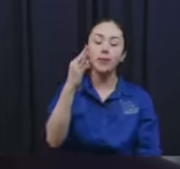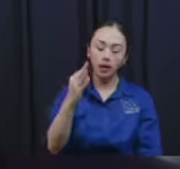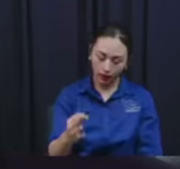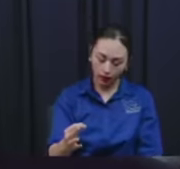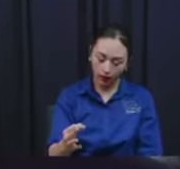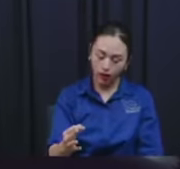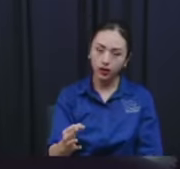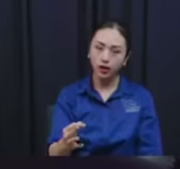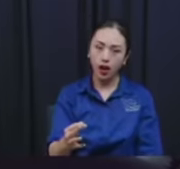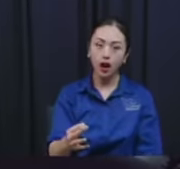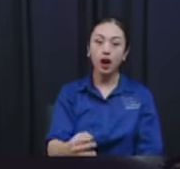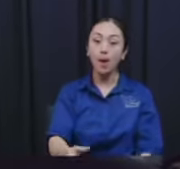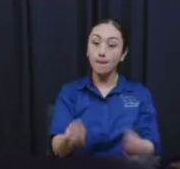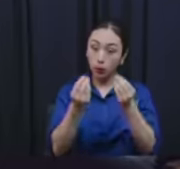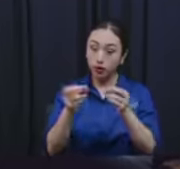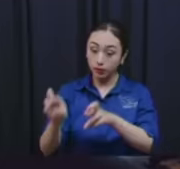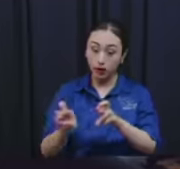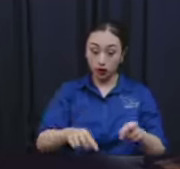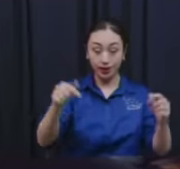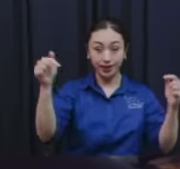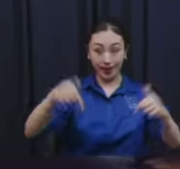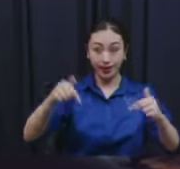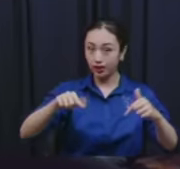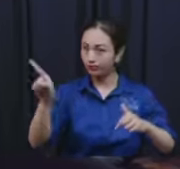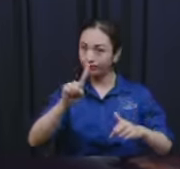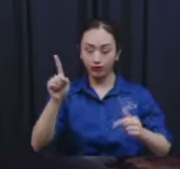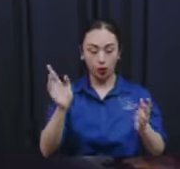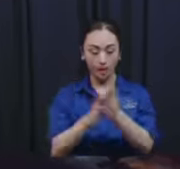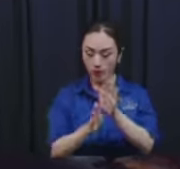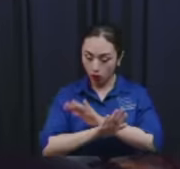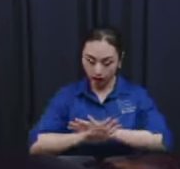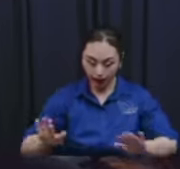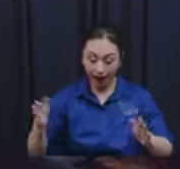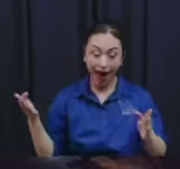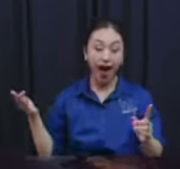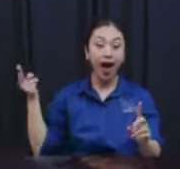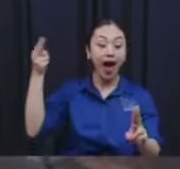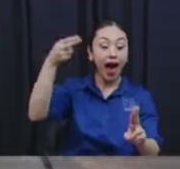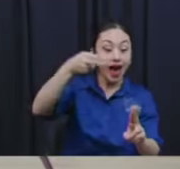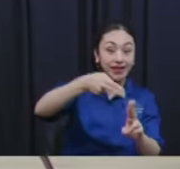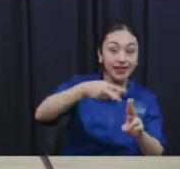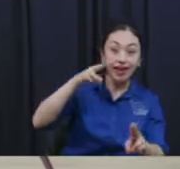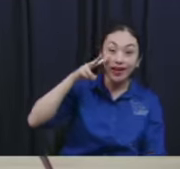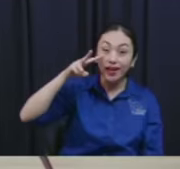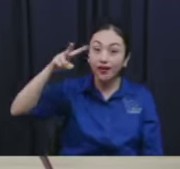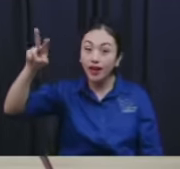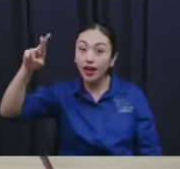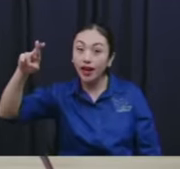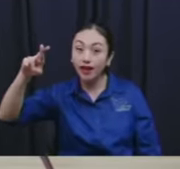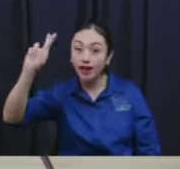están aquí no morirán hasta que vean el reino de Dios venido con